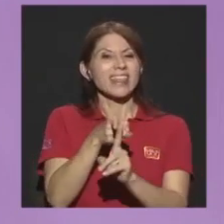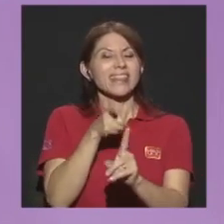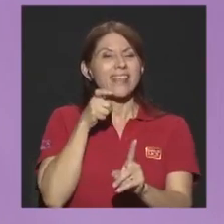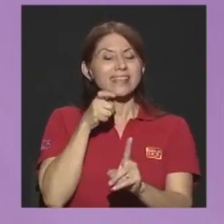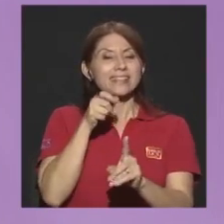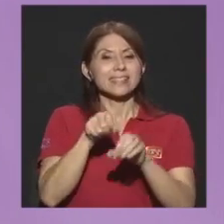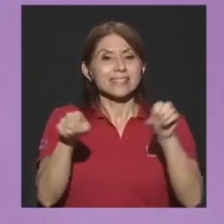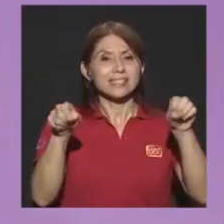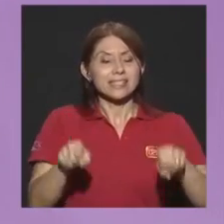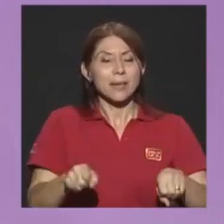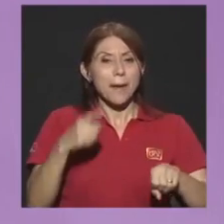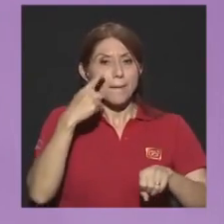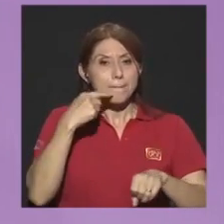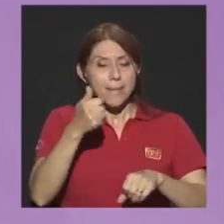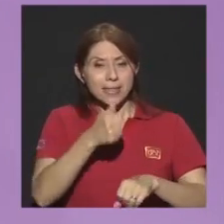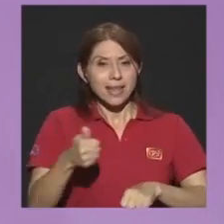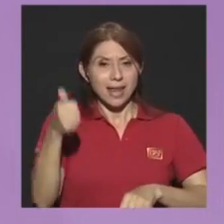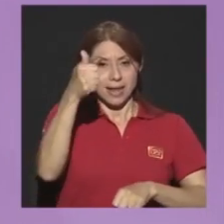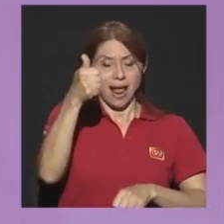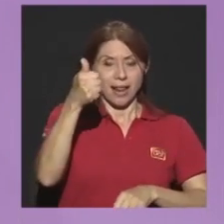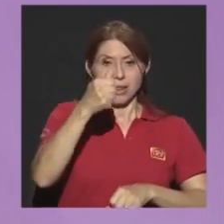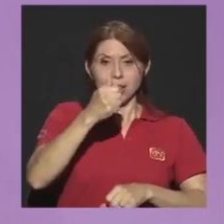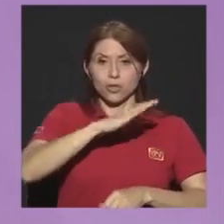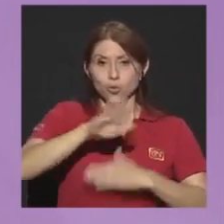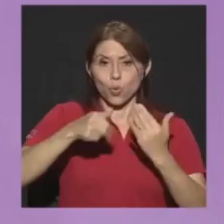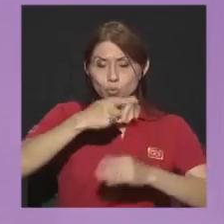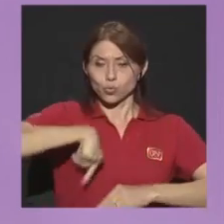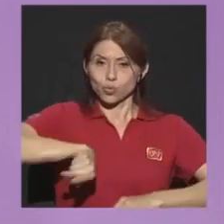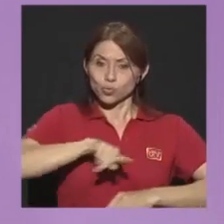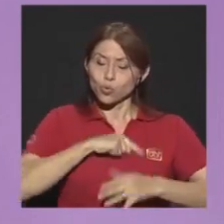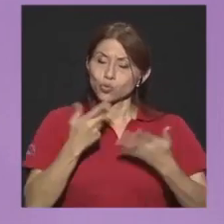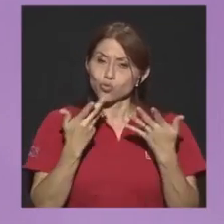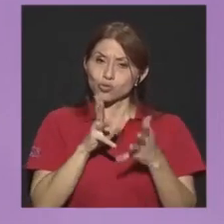hemos sido socializadas a la hora